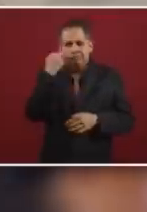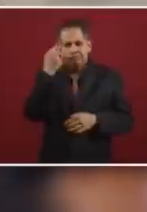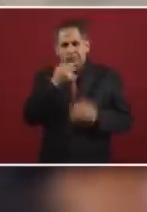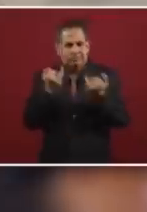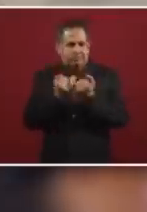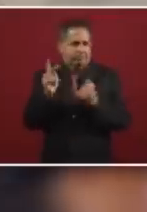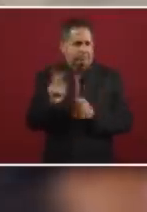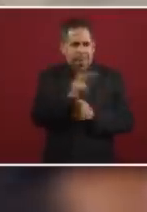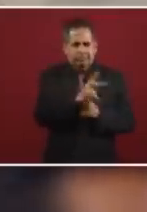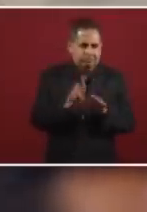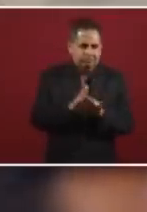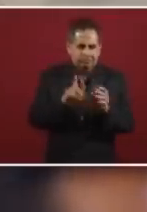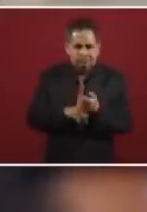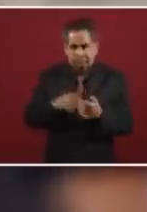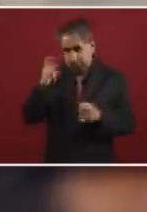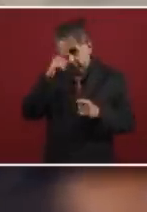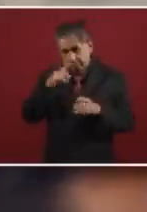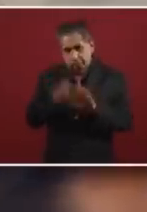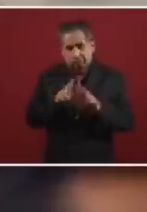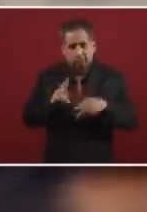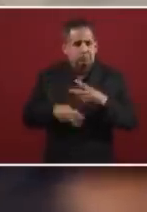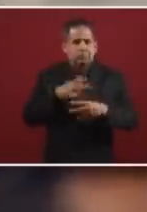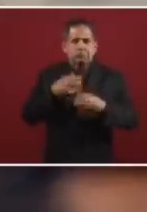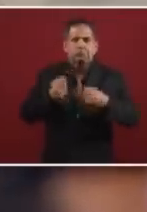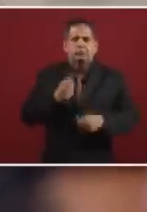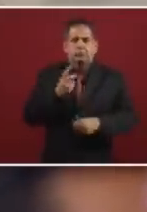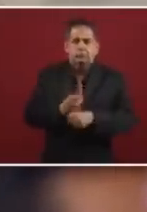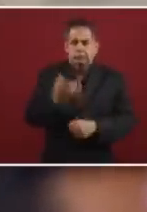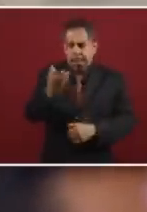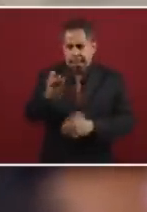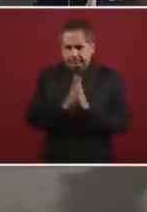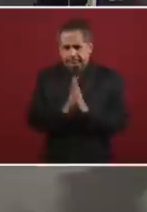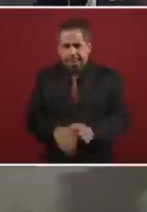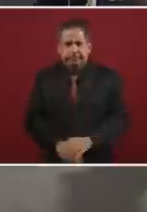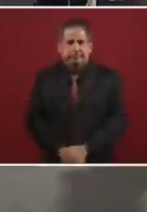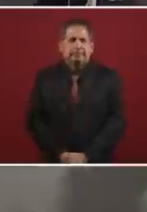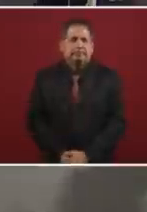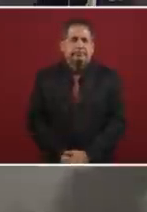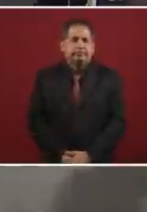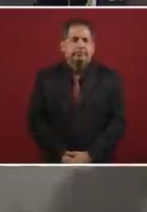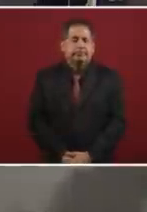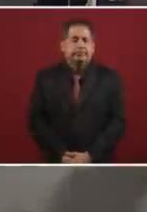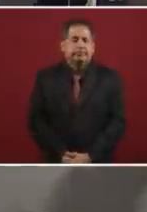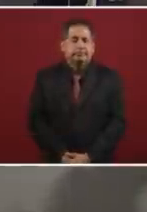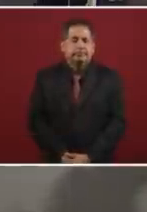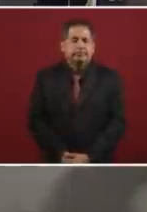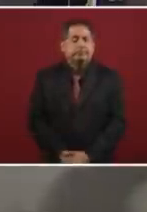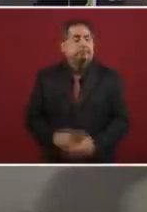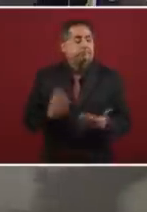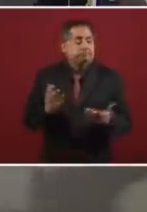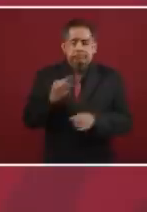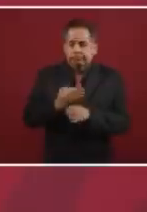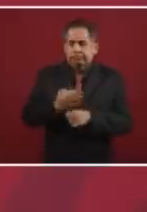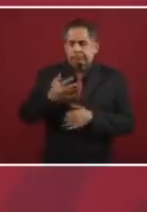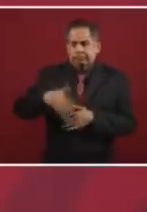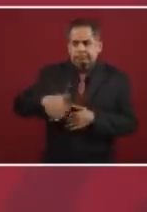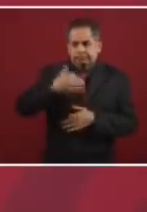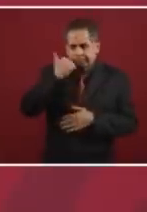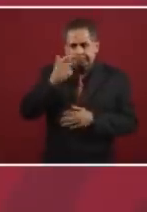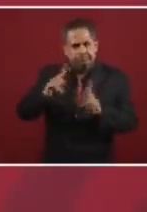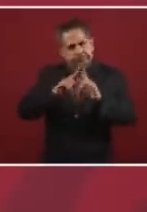enfrentar esta situación tan difícil del país en la seguridad por favor bueno estamos esté buscando la pacificación